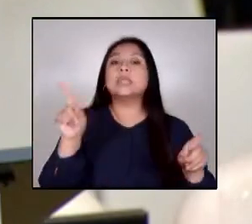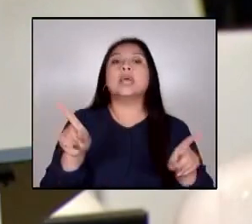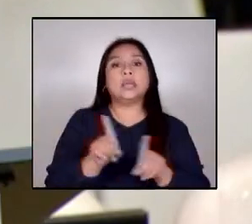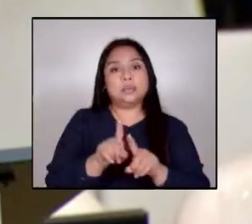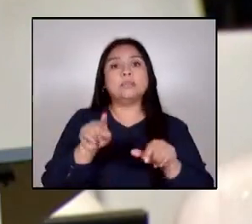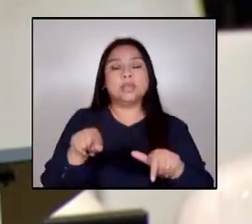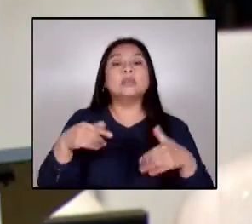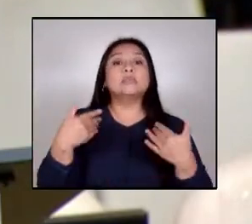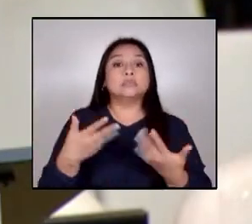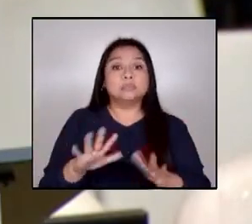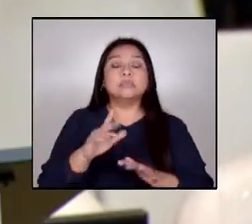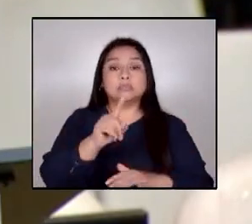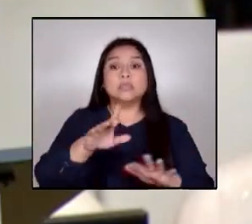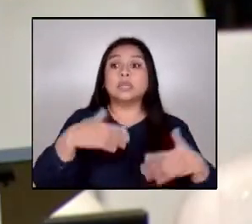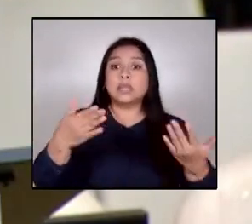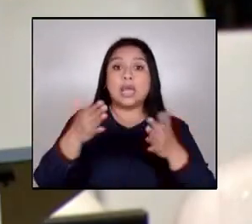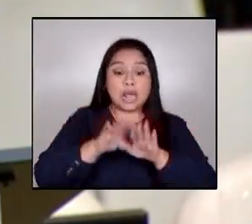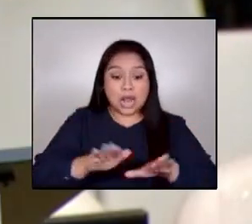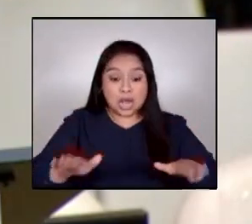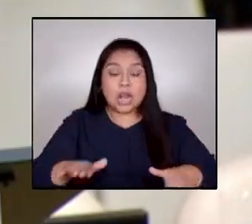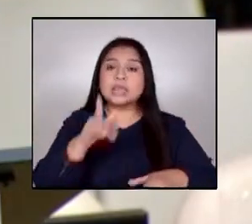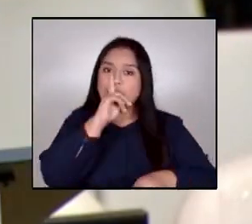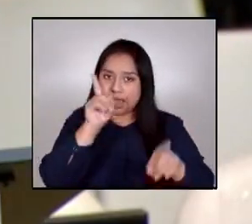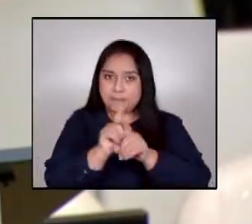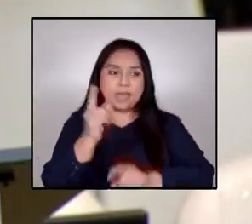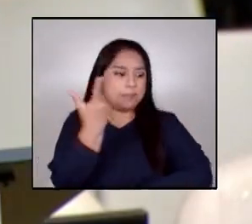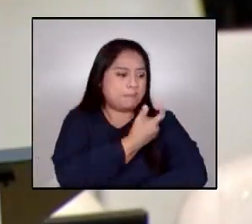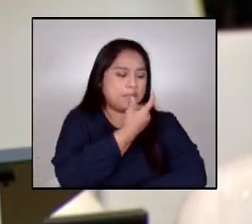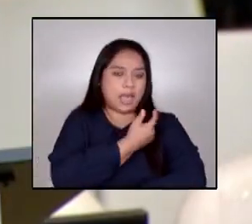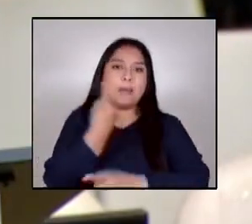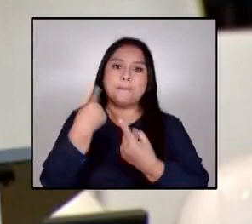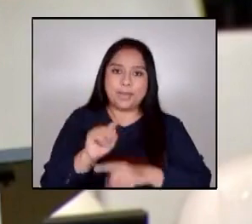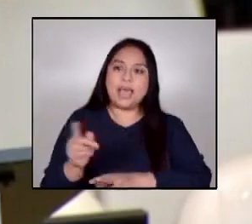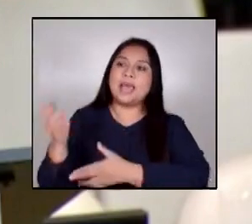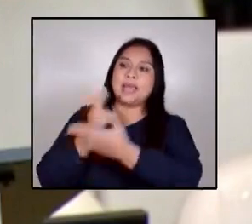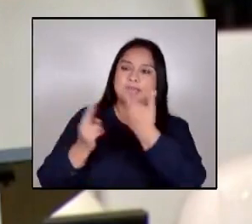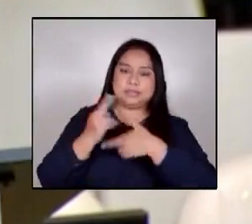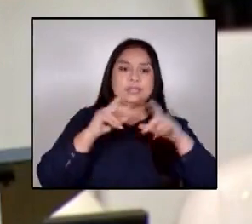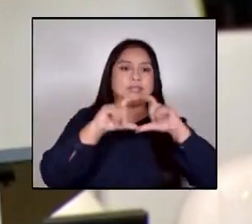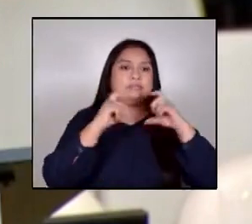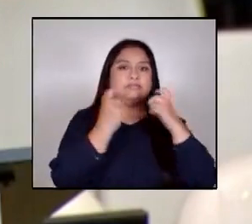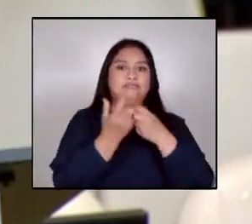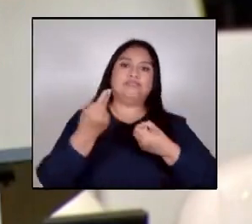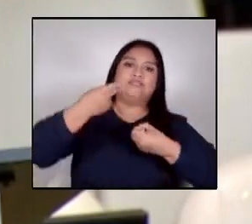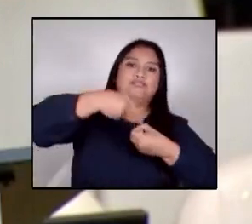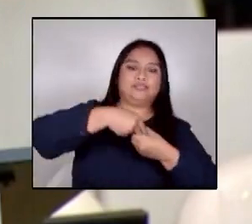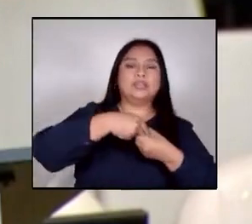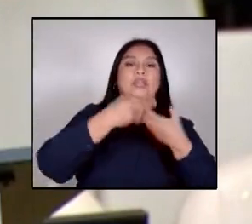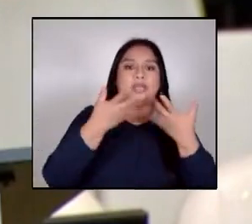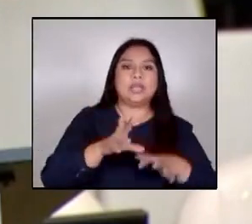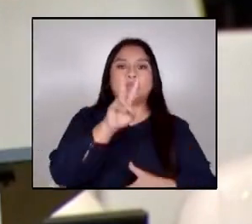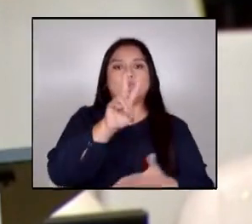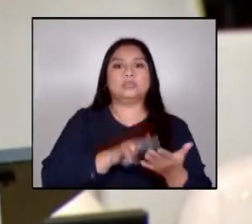se gestionó la vacunación de los menores de edad para regresar a la presencialidad en el año 2022.